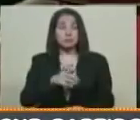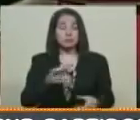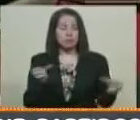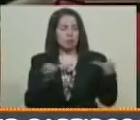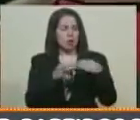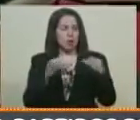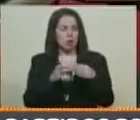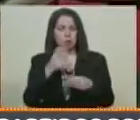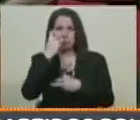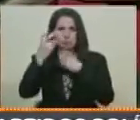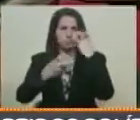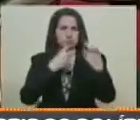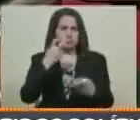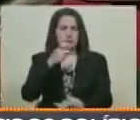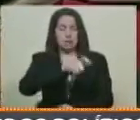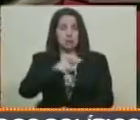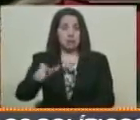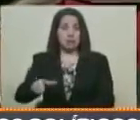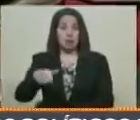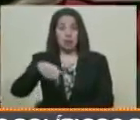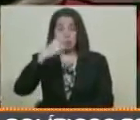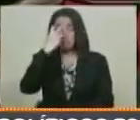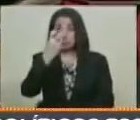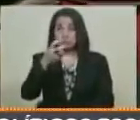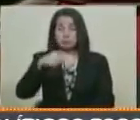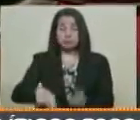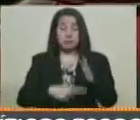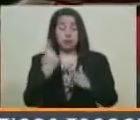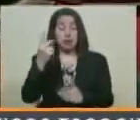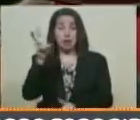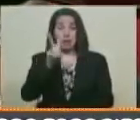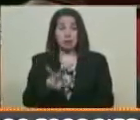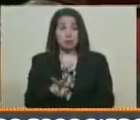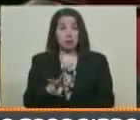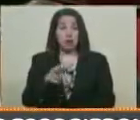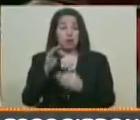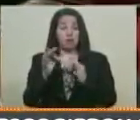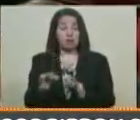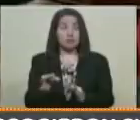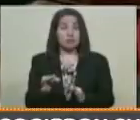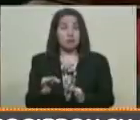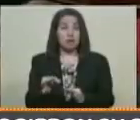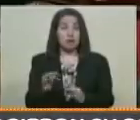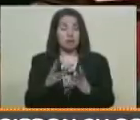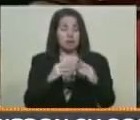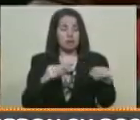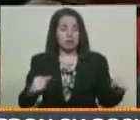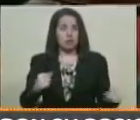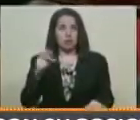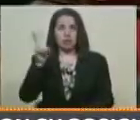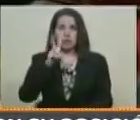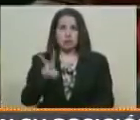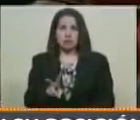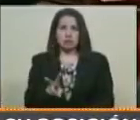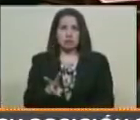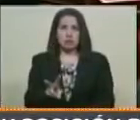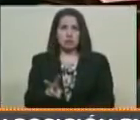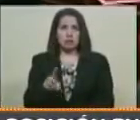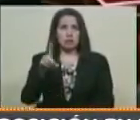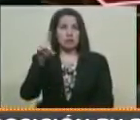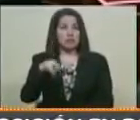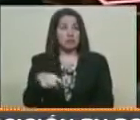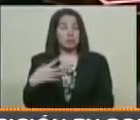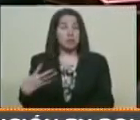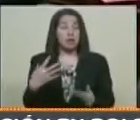nos visita el día de hoy en Venezuela. Es la primera visita oficial que realizan a territorio venezolano y que además forma parte de